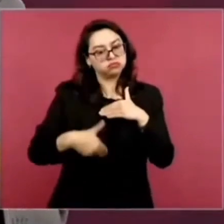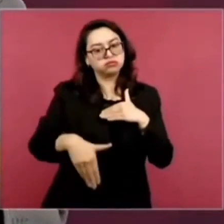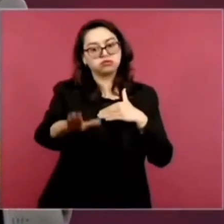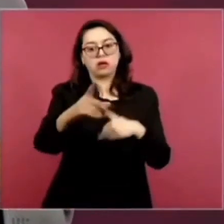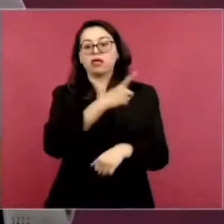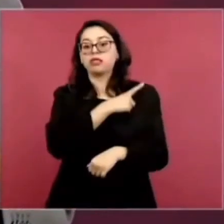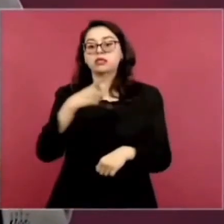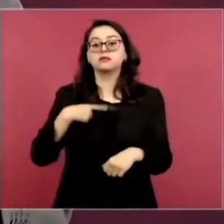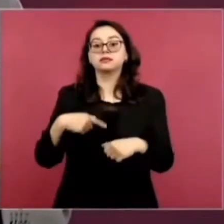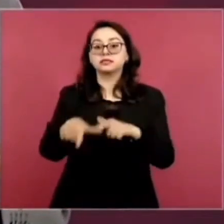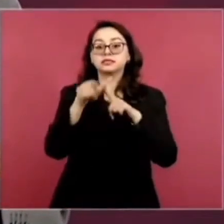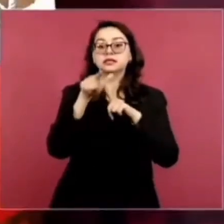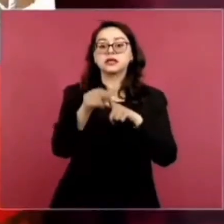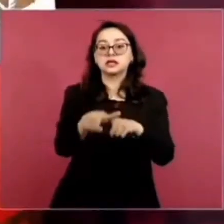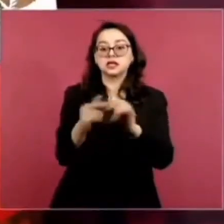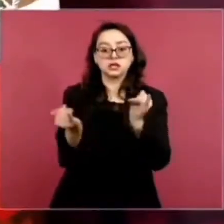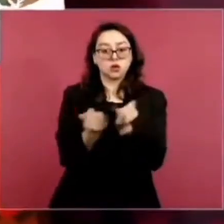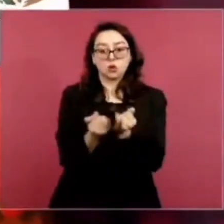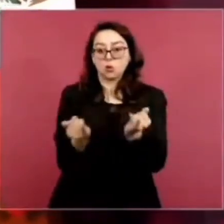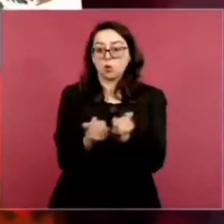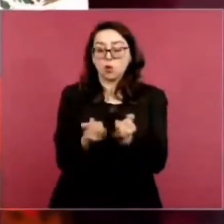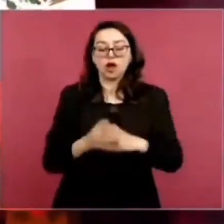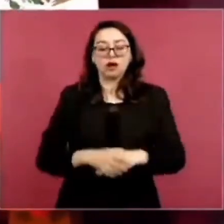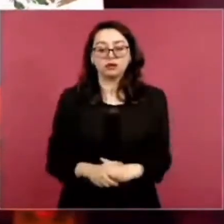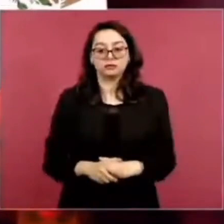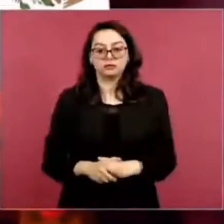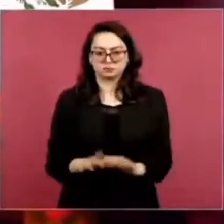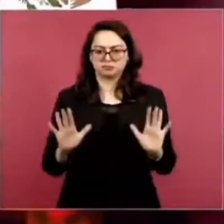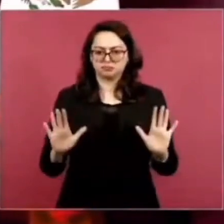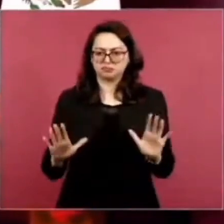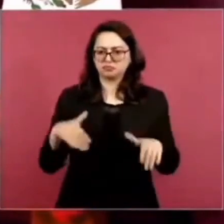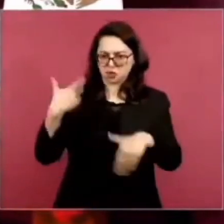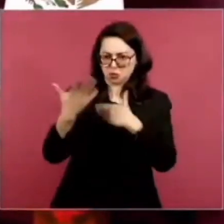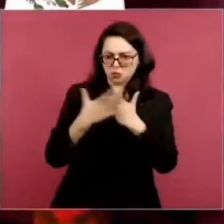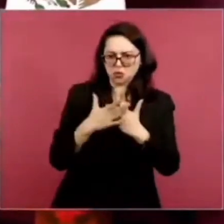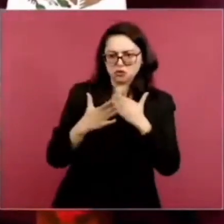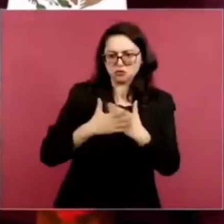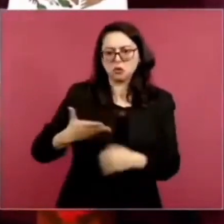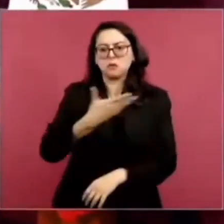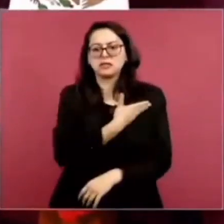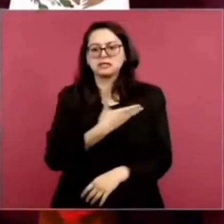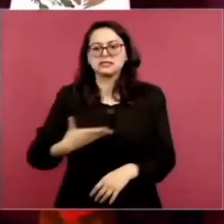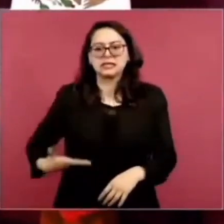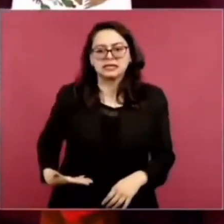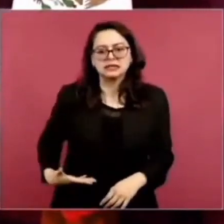y a mitad del sexenio